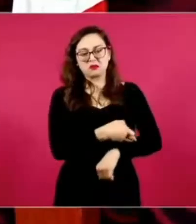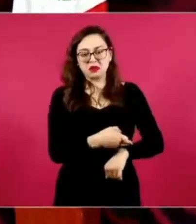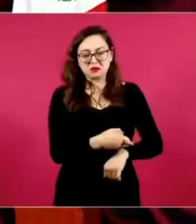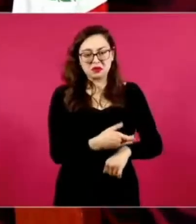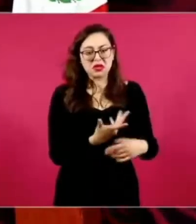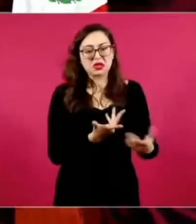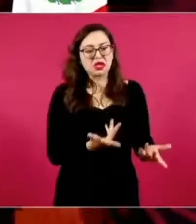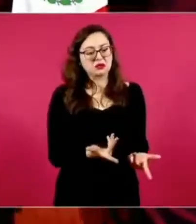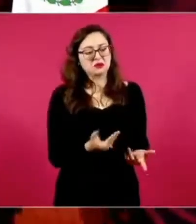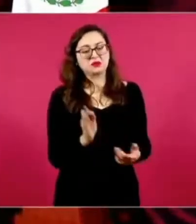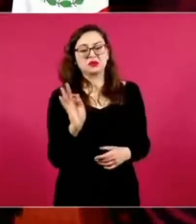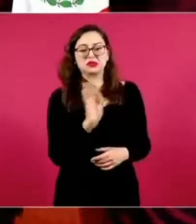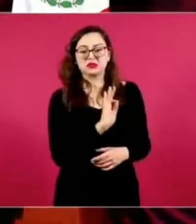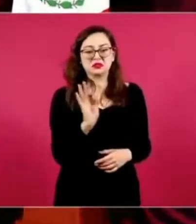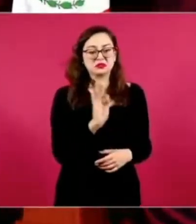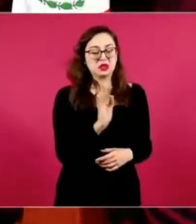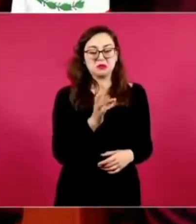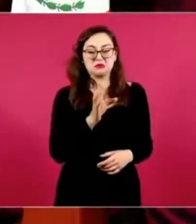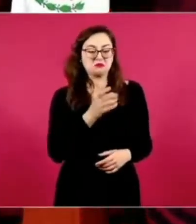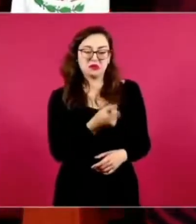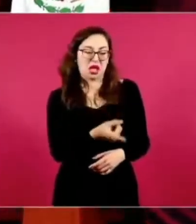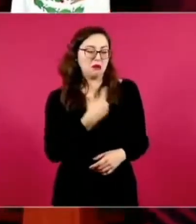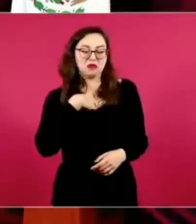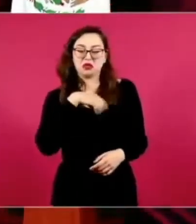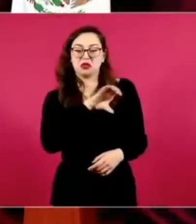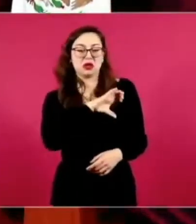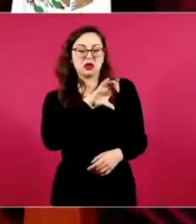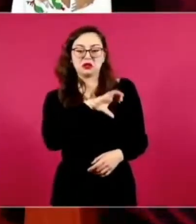seguramente pues no me quieren,